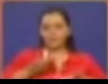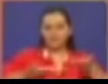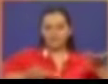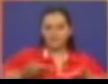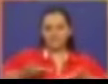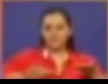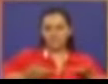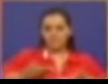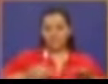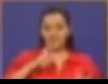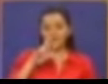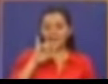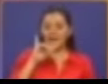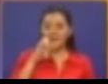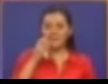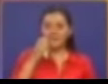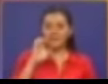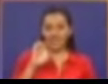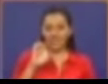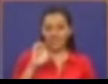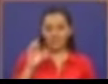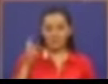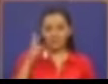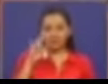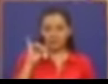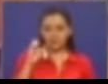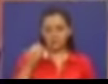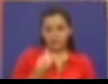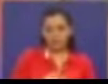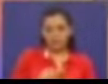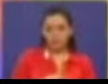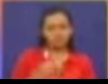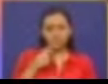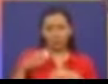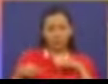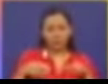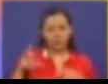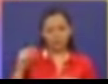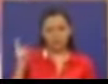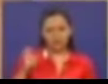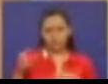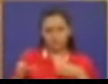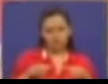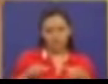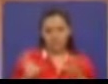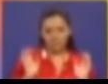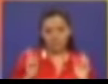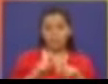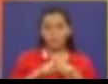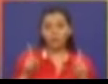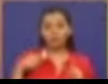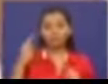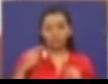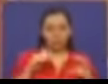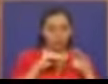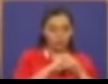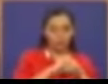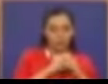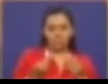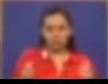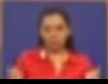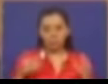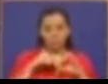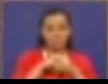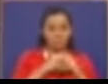sistema simplificado de tributación. Y eso no les exige contabilidad completa, sino solo llevar ingresos y egresos. Como no